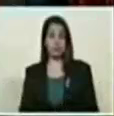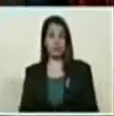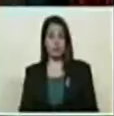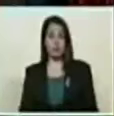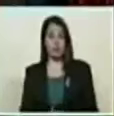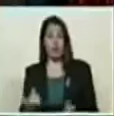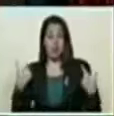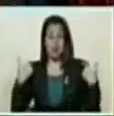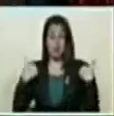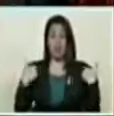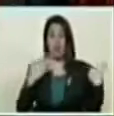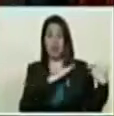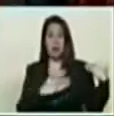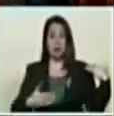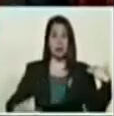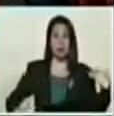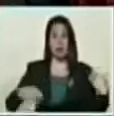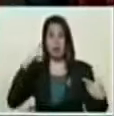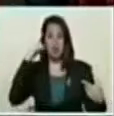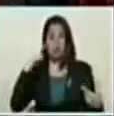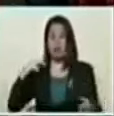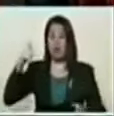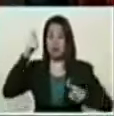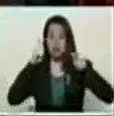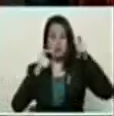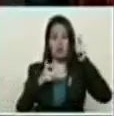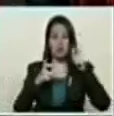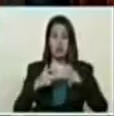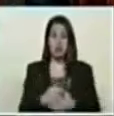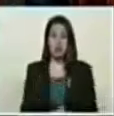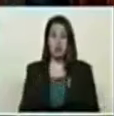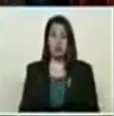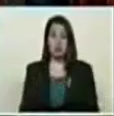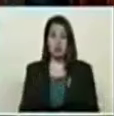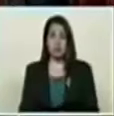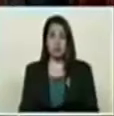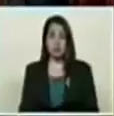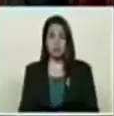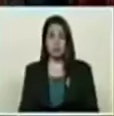de este presidente bolivariano y chavista.